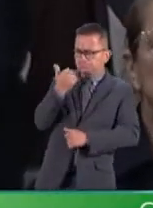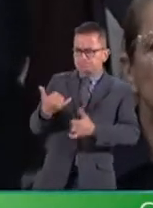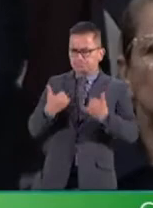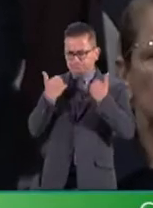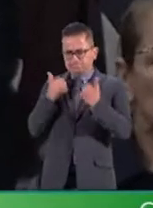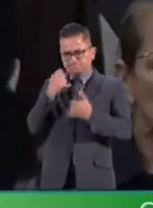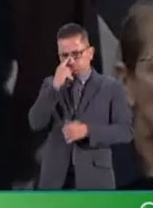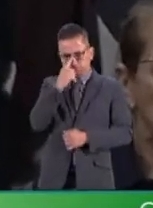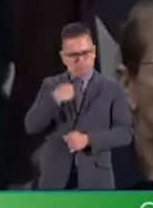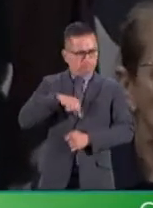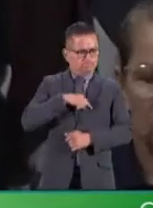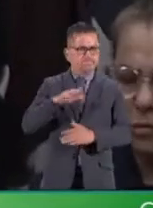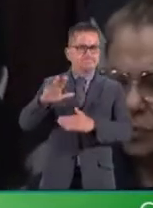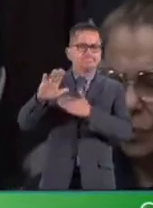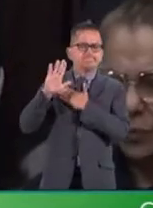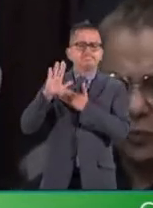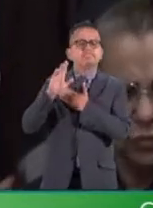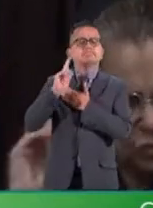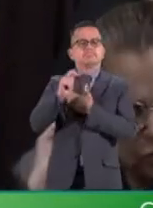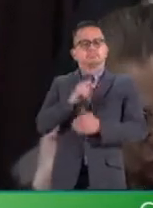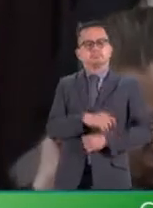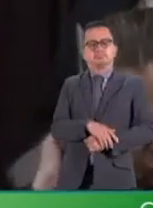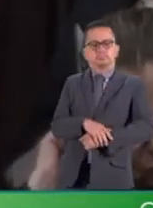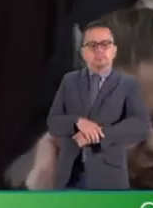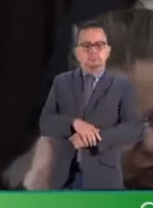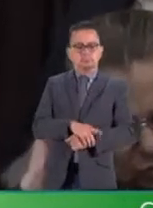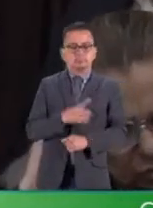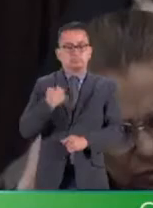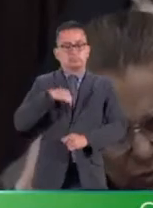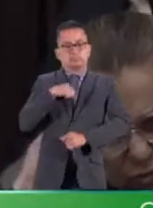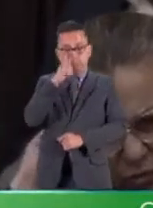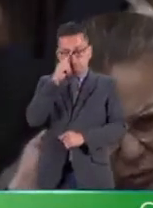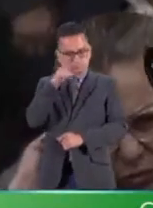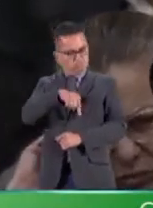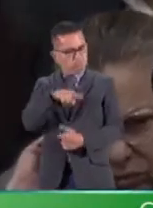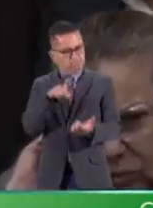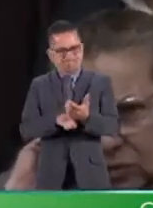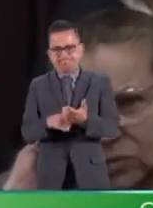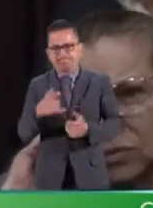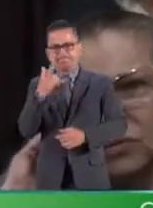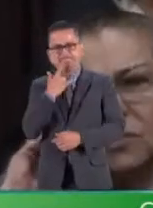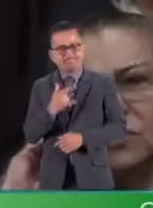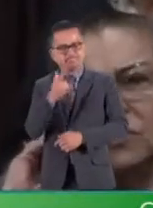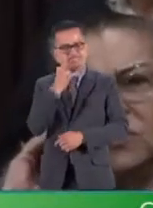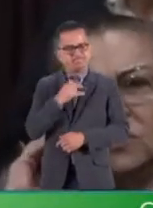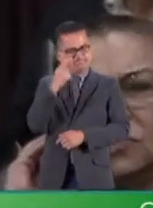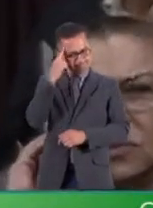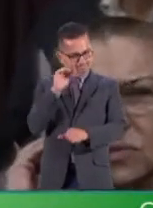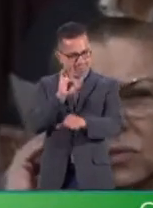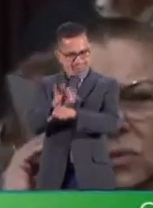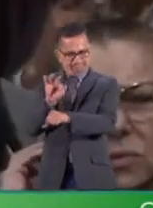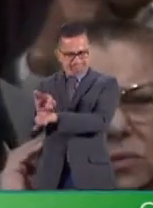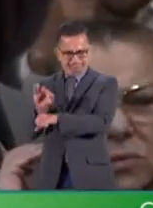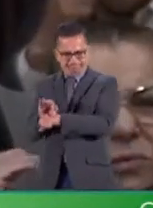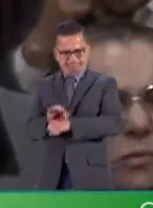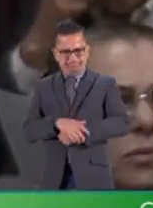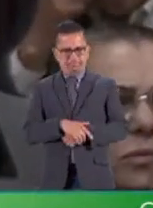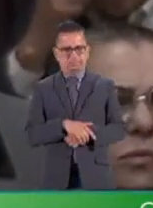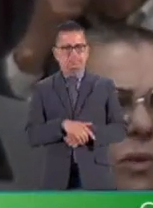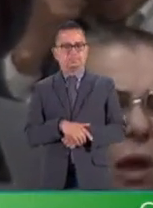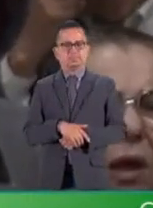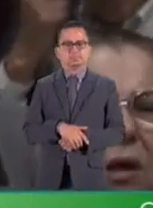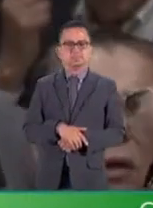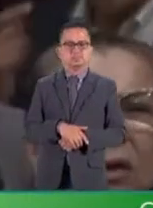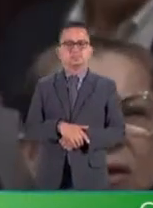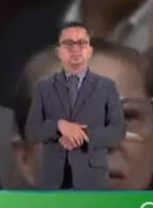Lázaro. Vamos a luchar por ustedes aquí hasta el final. Las juventudes de México